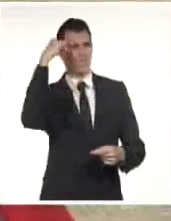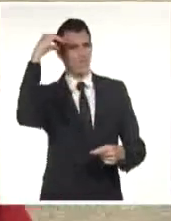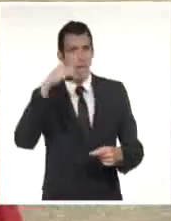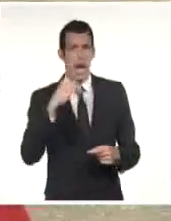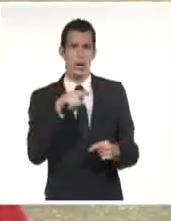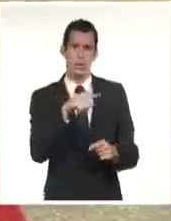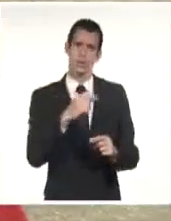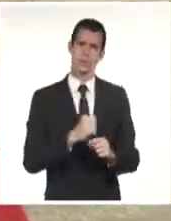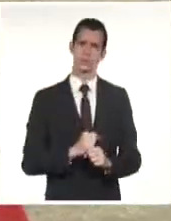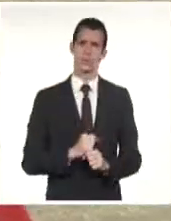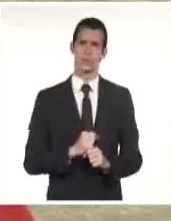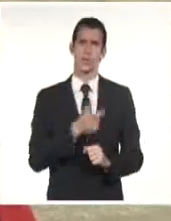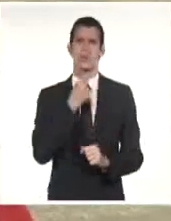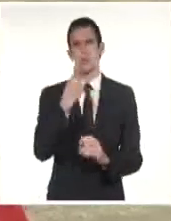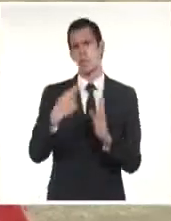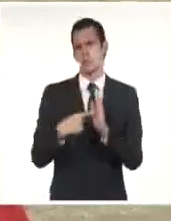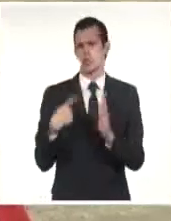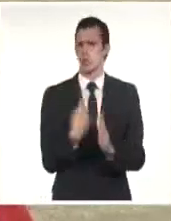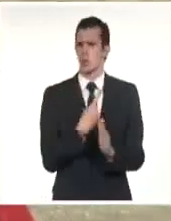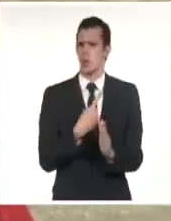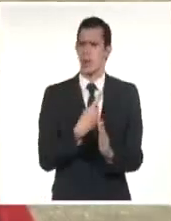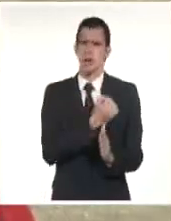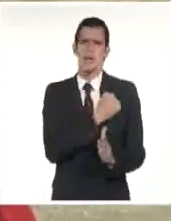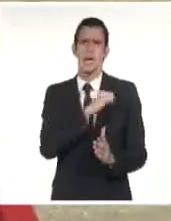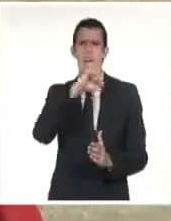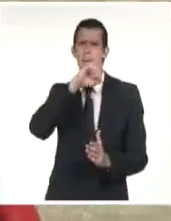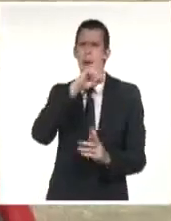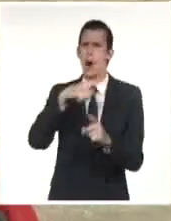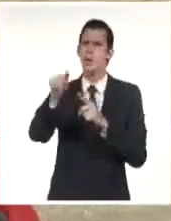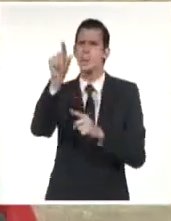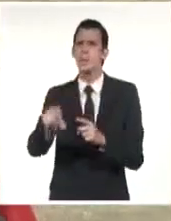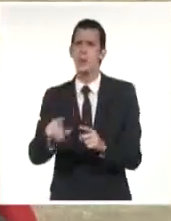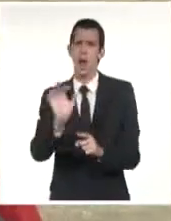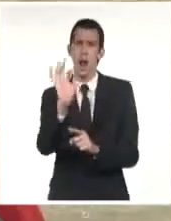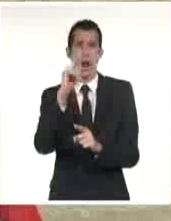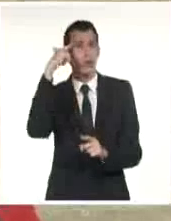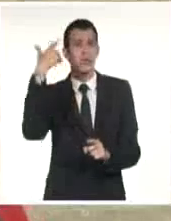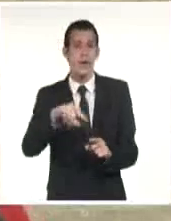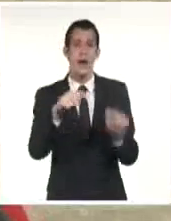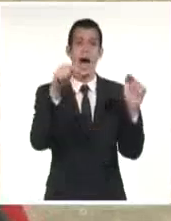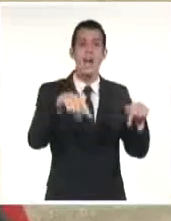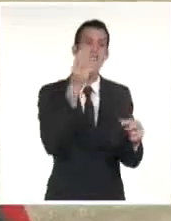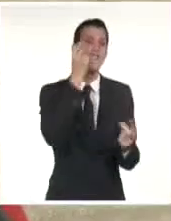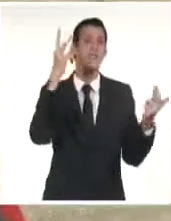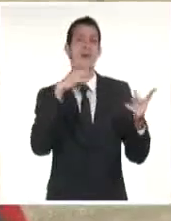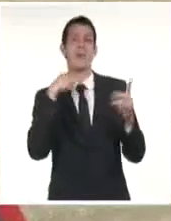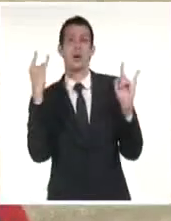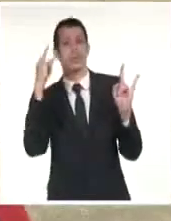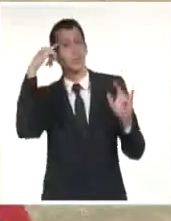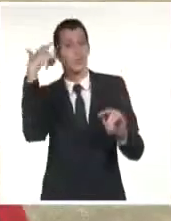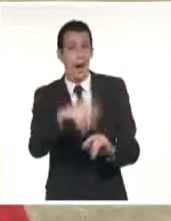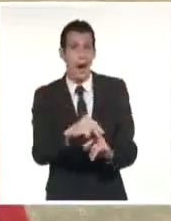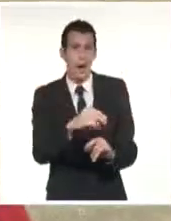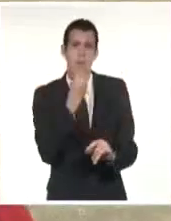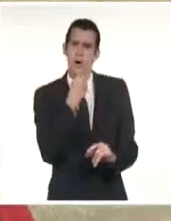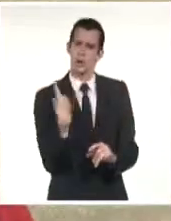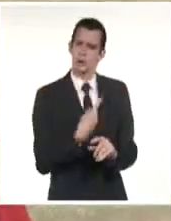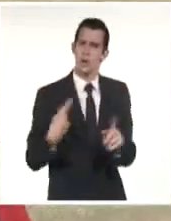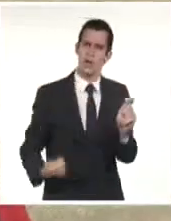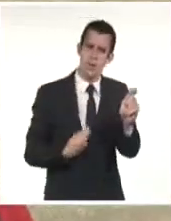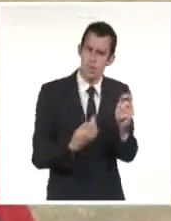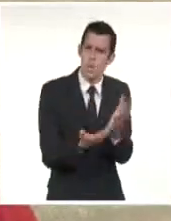tienen personas aquí adentro e incomunicadas, que todavía están desaparecidas, trataremos de sacarlos para que por lo menos